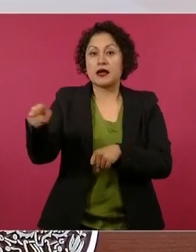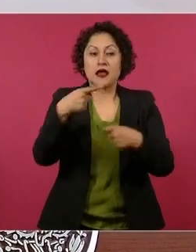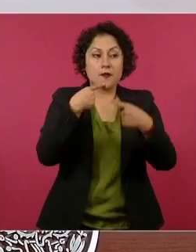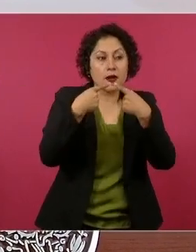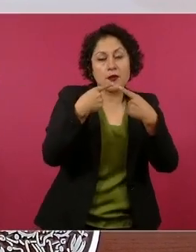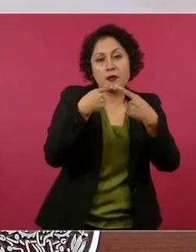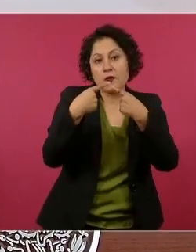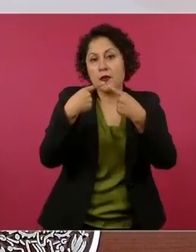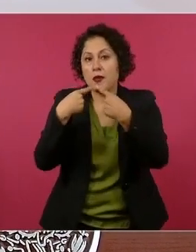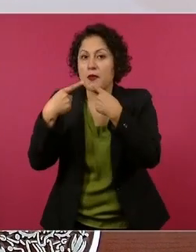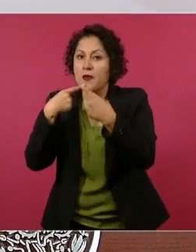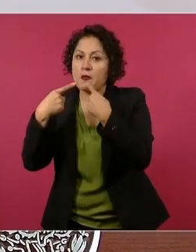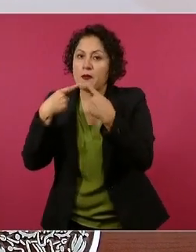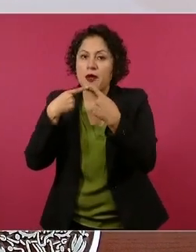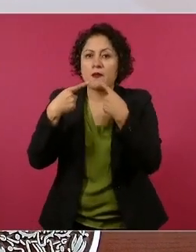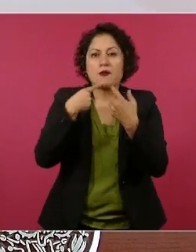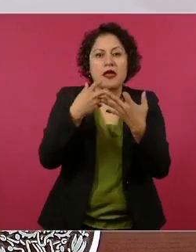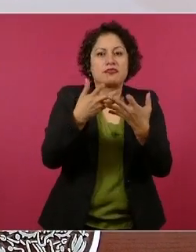es importante.